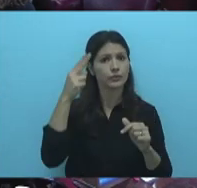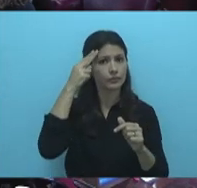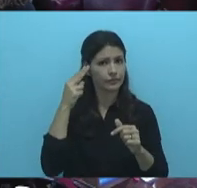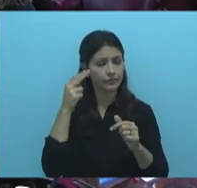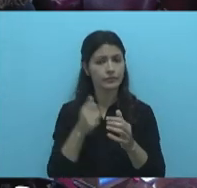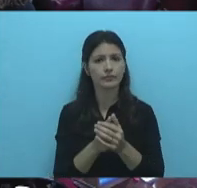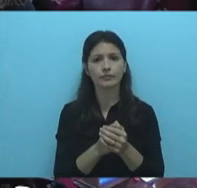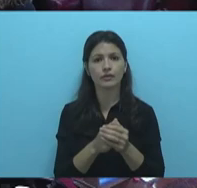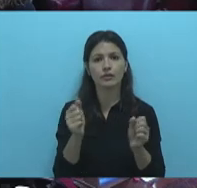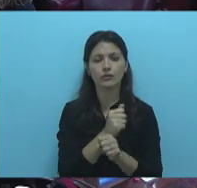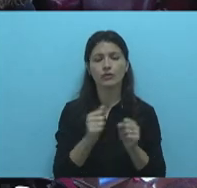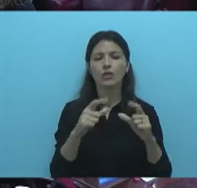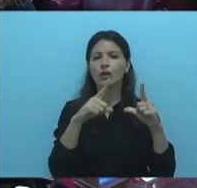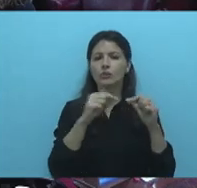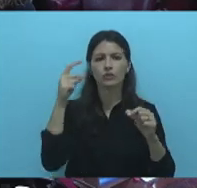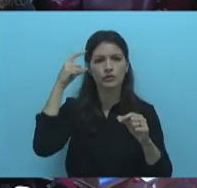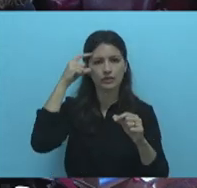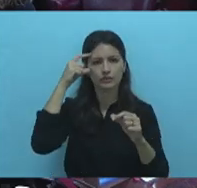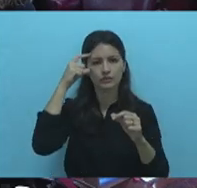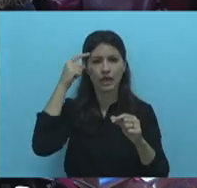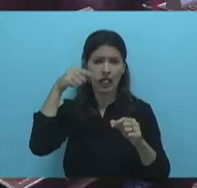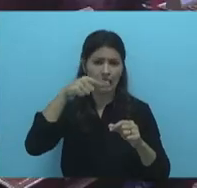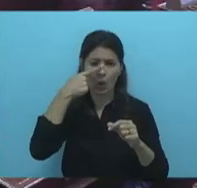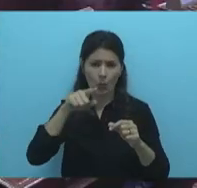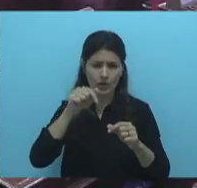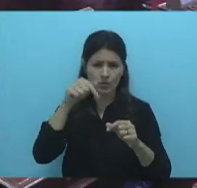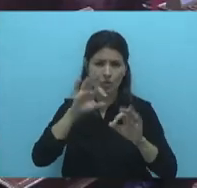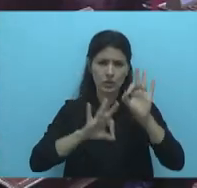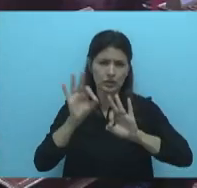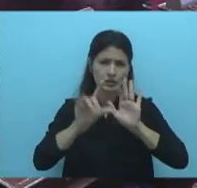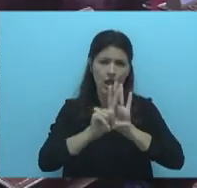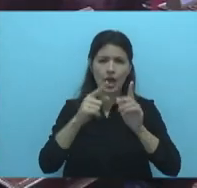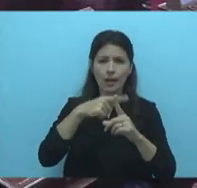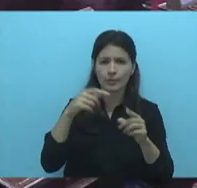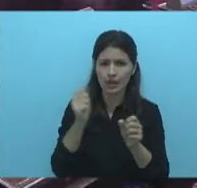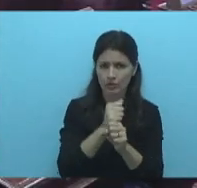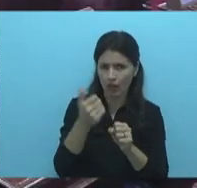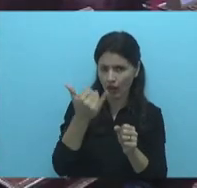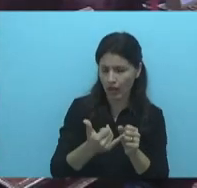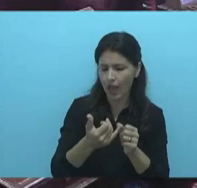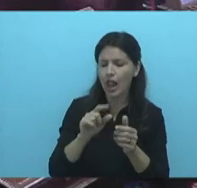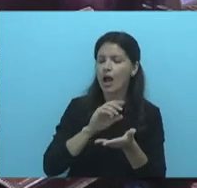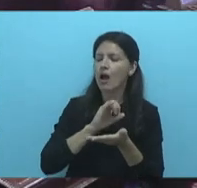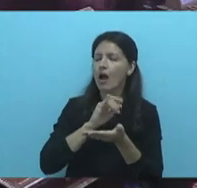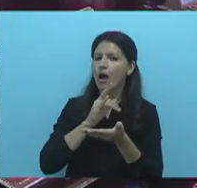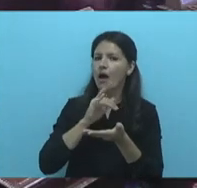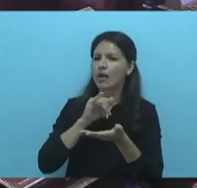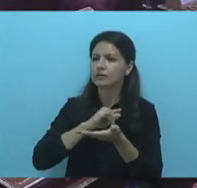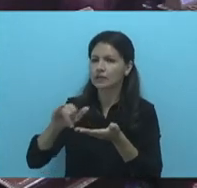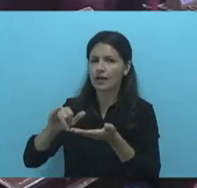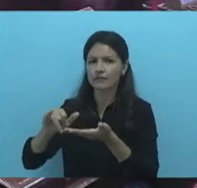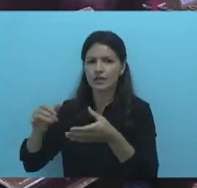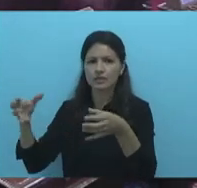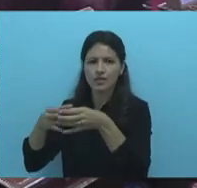Artículo 9, aprobado. Artículo 10, de forma. En consecuencia, el proyecto de ley recibe sanción de esta Cámara de Diputados